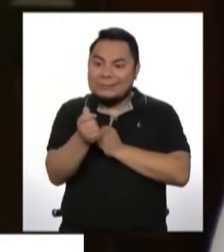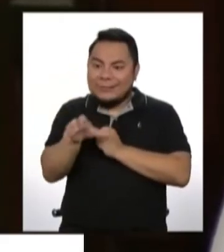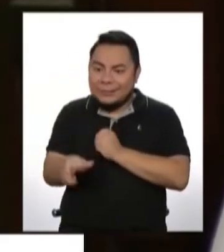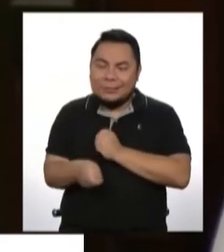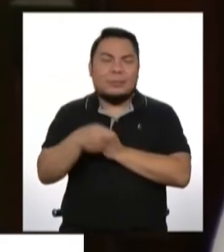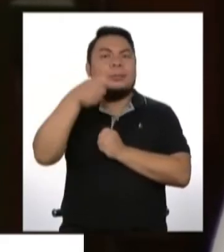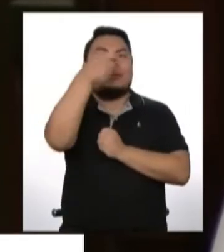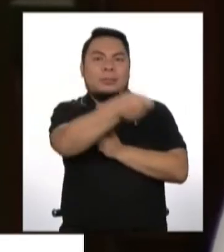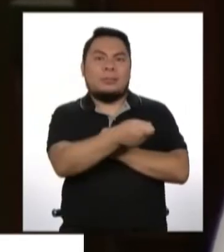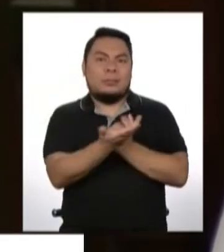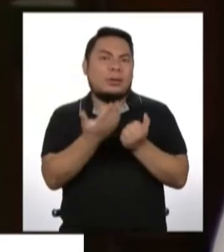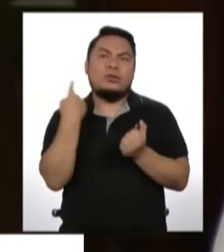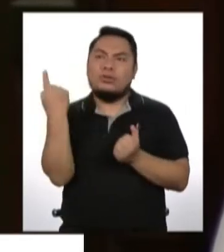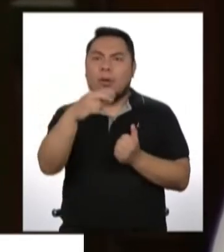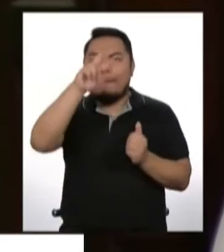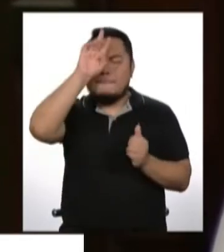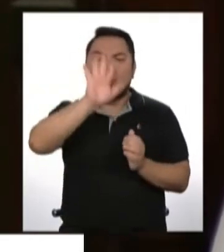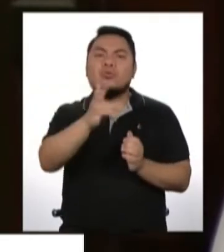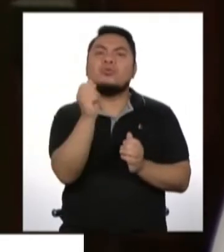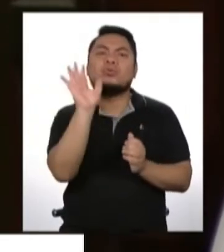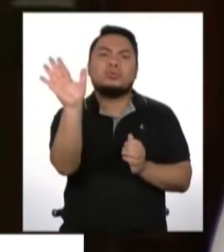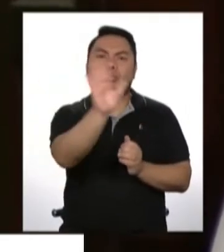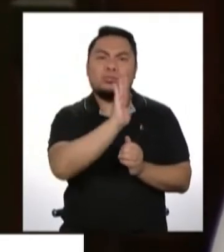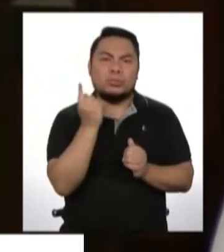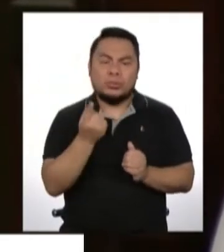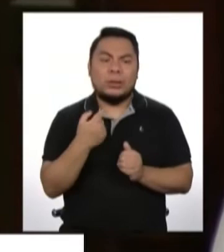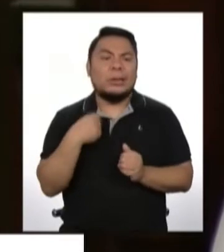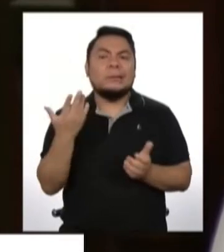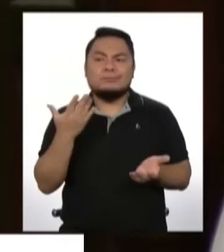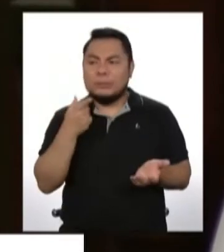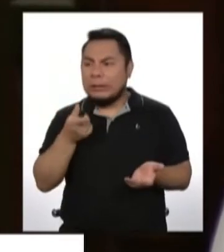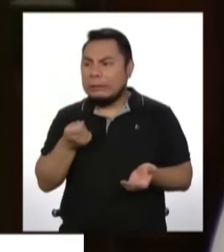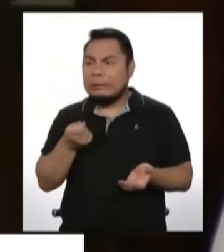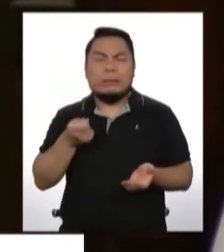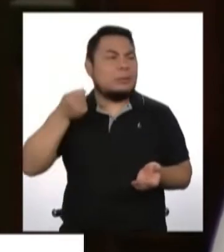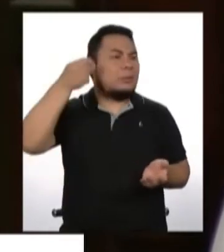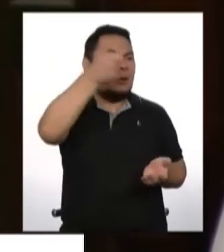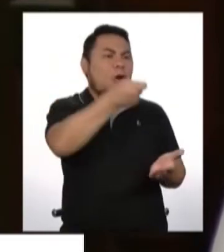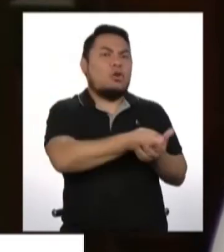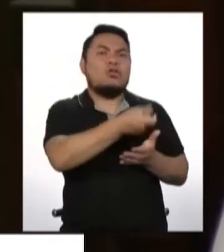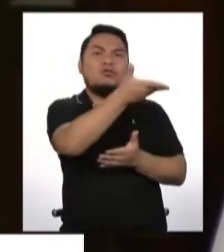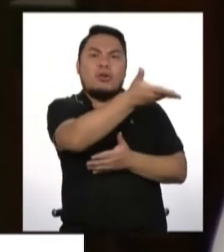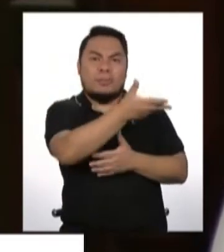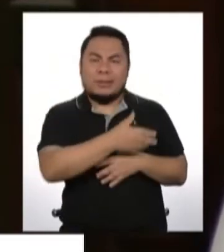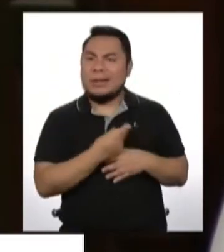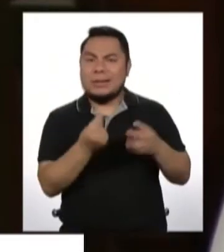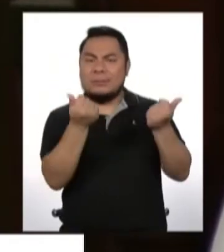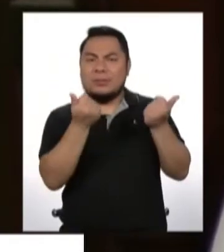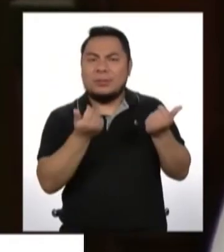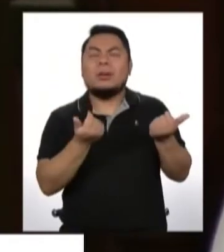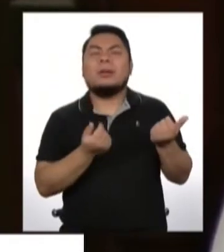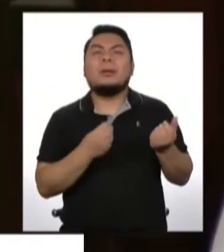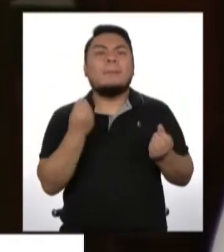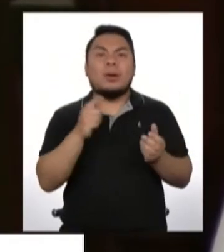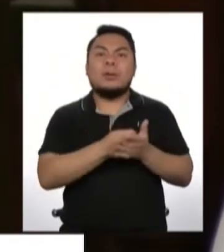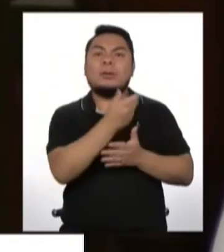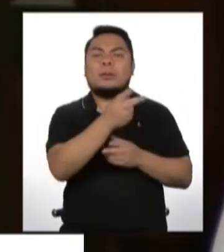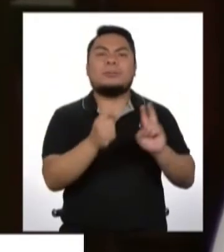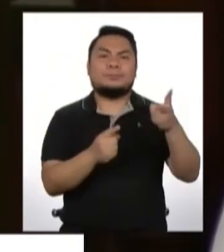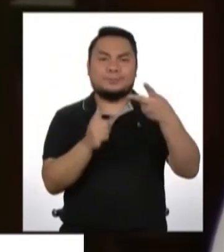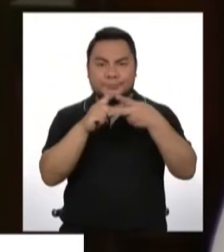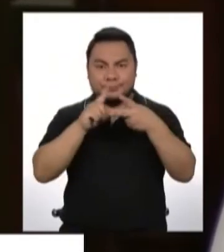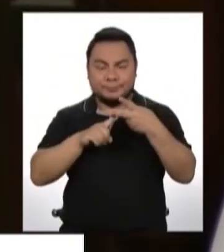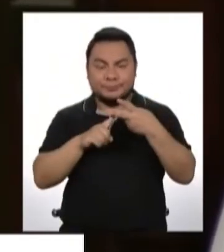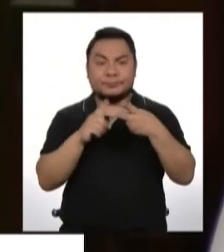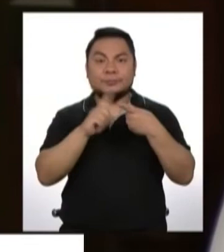todas y todos en el Perú. Salimos a comprar y lo hacemos con dos criterios. El primero,